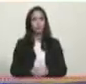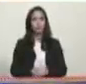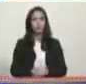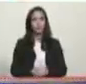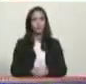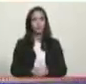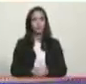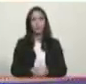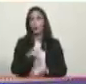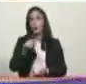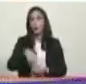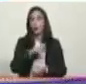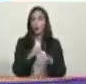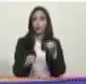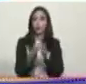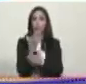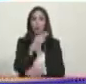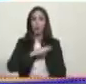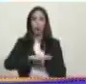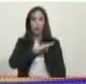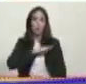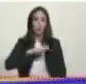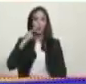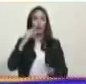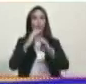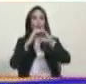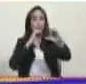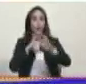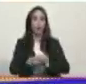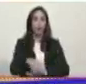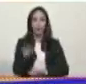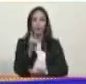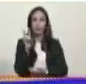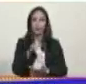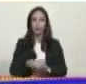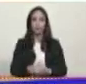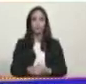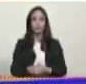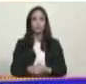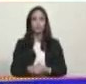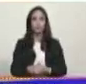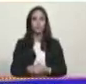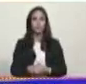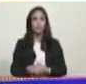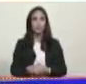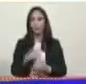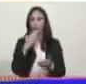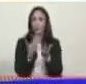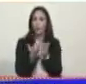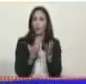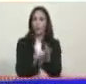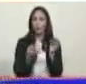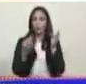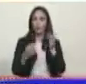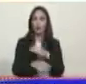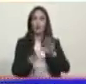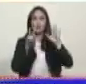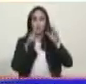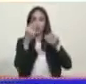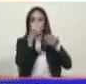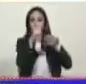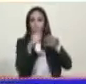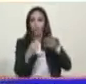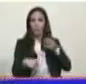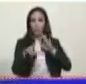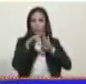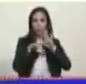Hoy estamos lanzando la gran misión Transporte Venezuela. Me han propuesto 7 vértices.